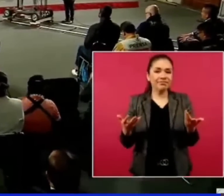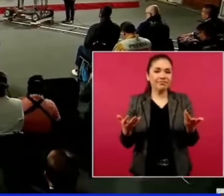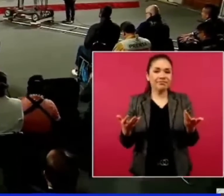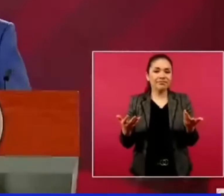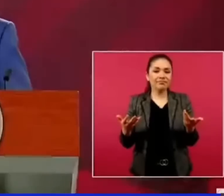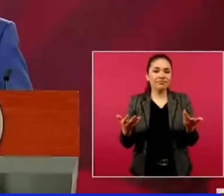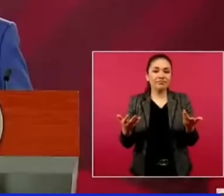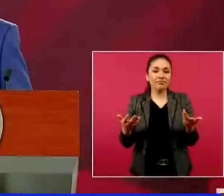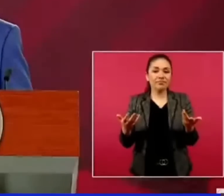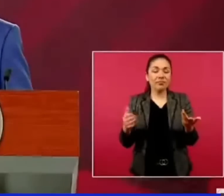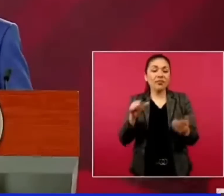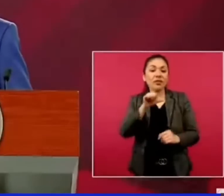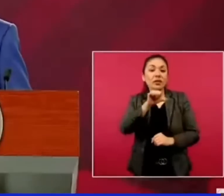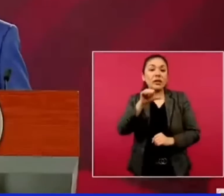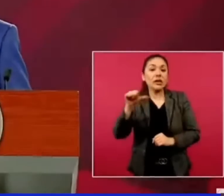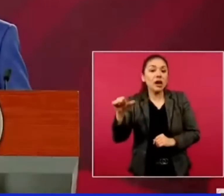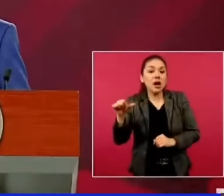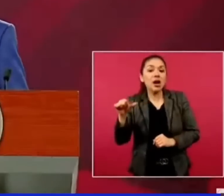de